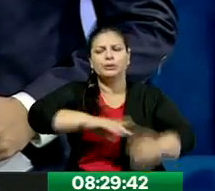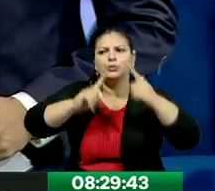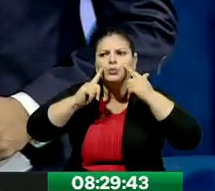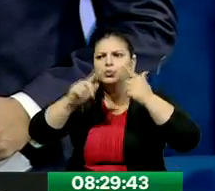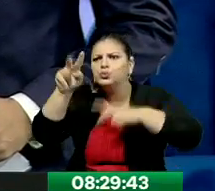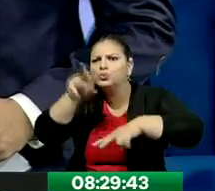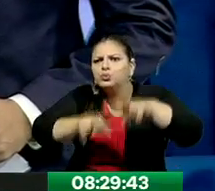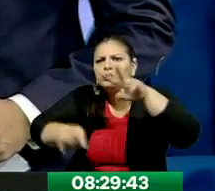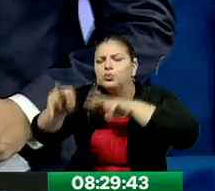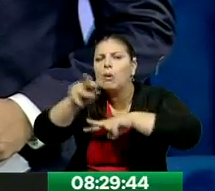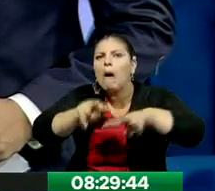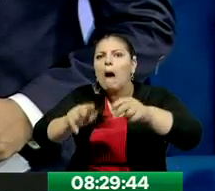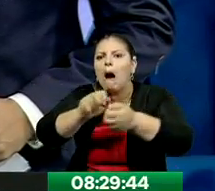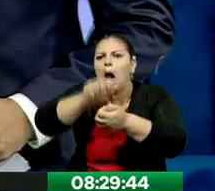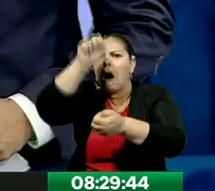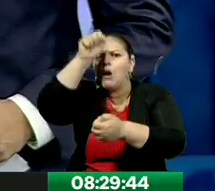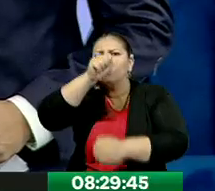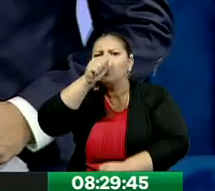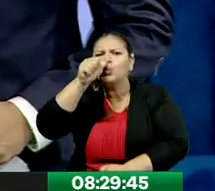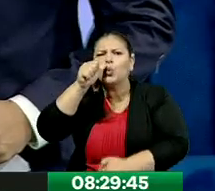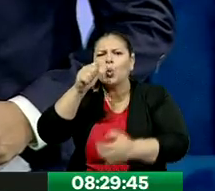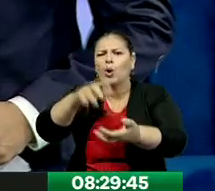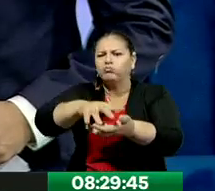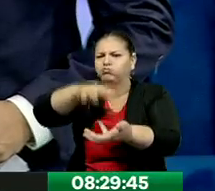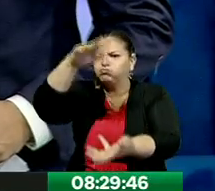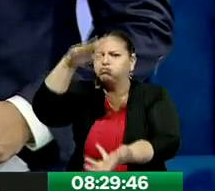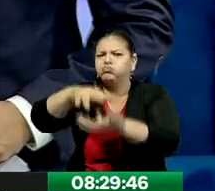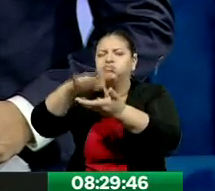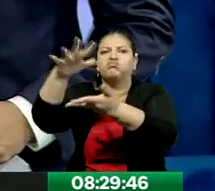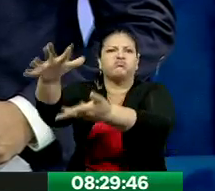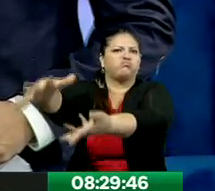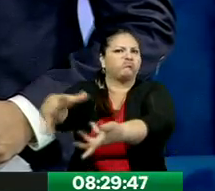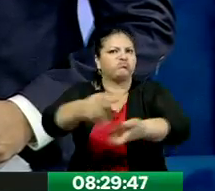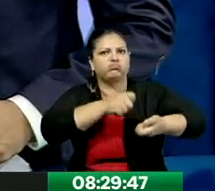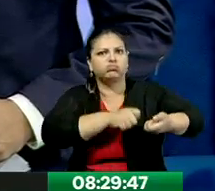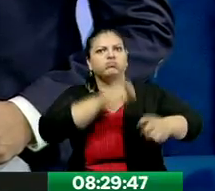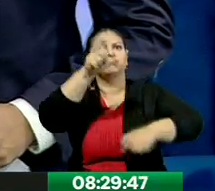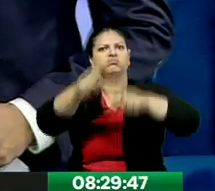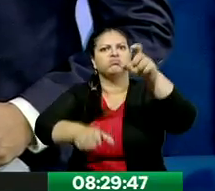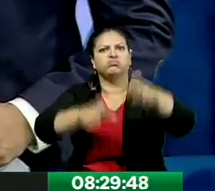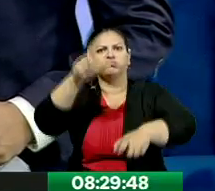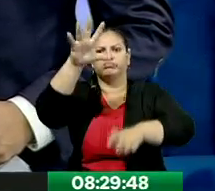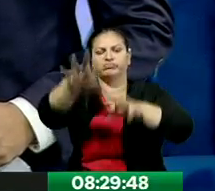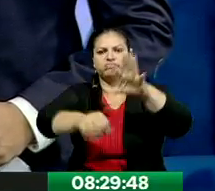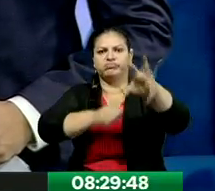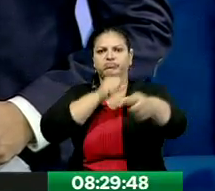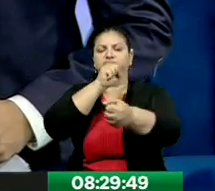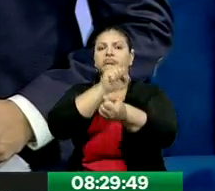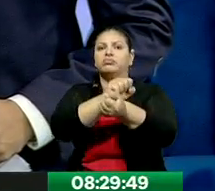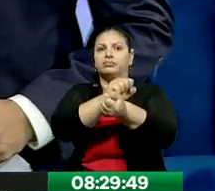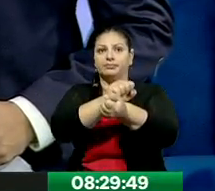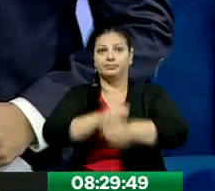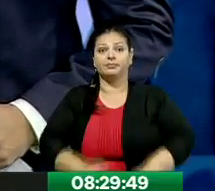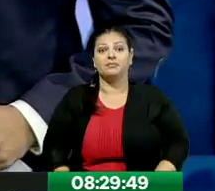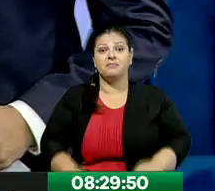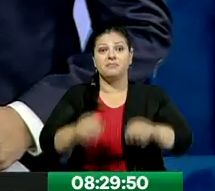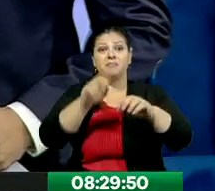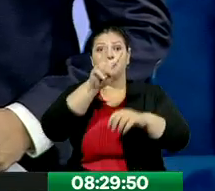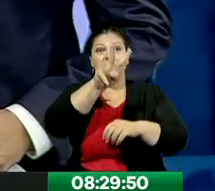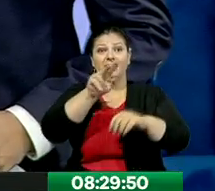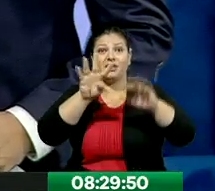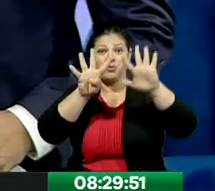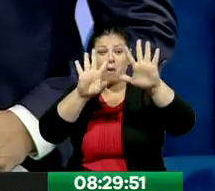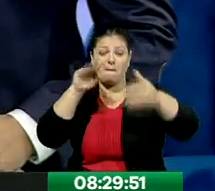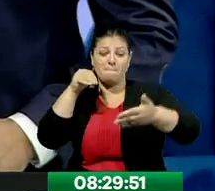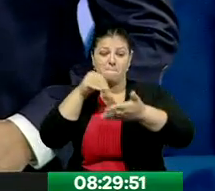de Yaguachi y Naranjal de la provincia del Guayas. Varias personas fueron detenidas y más de 29.000 dosis fueron retiradas del